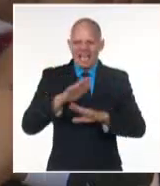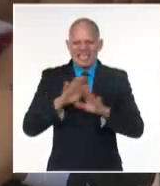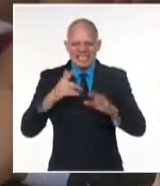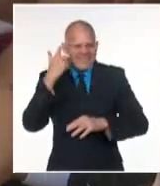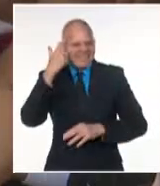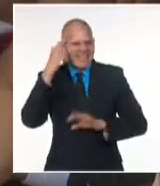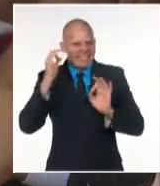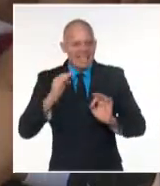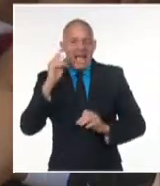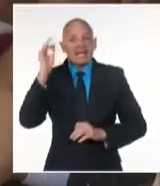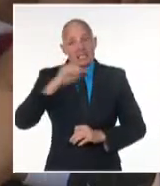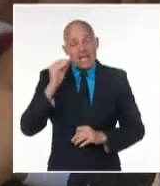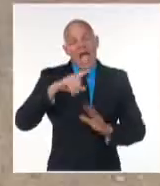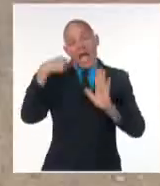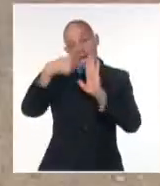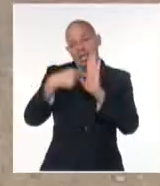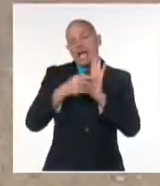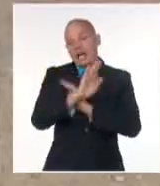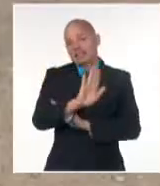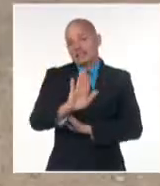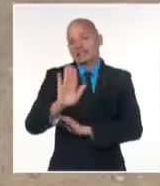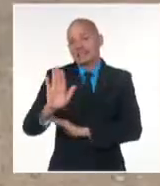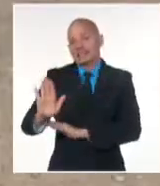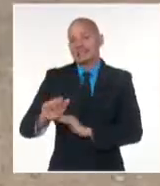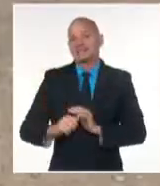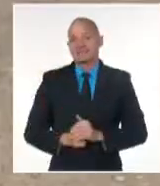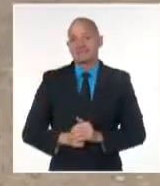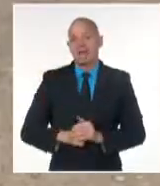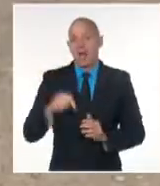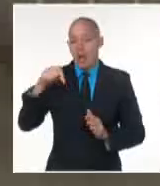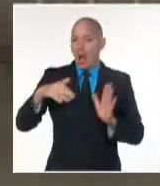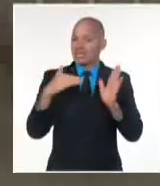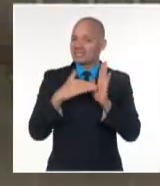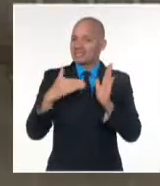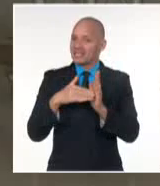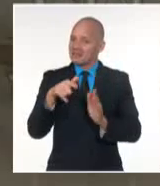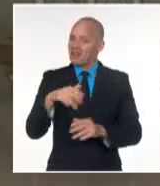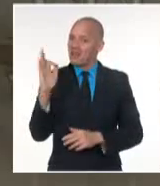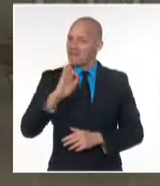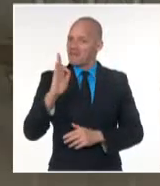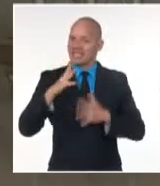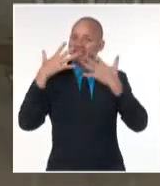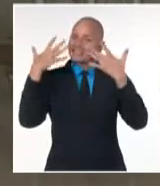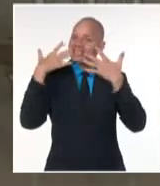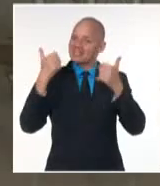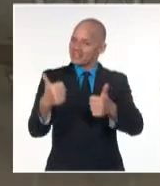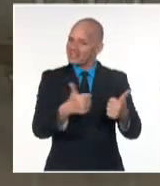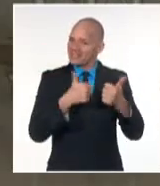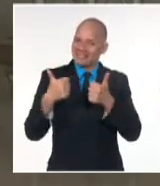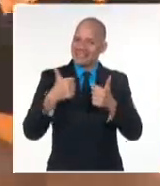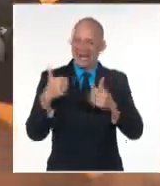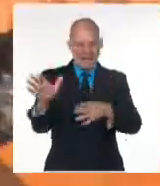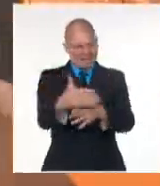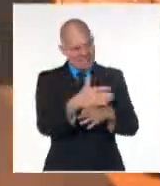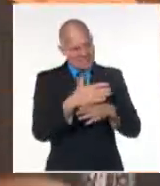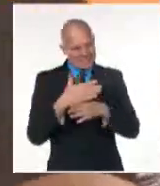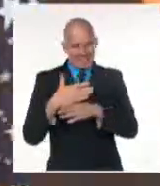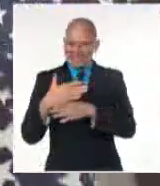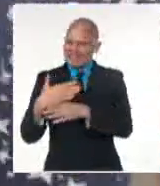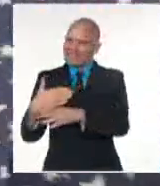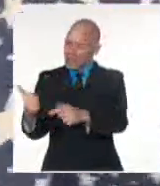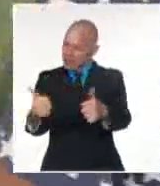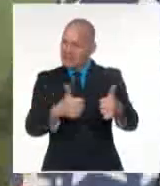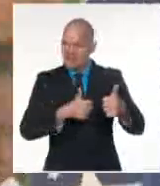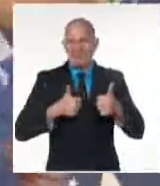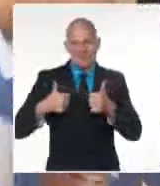sus necesidades y características una tarde de fiesta para celebrar la vida la diversidad y las capacidades